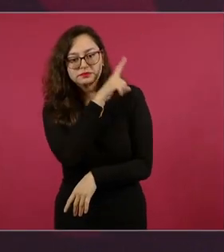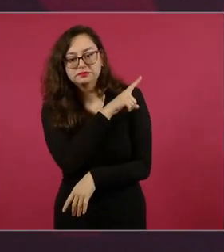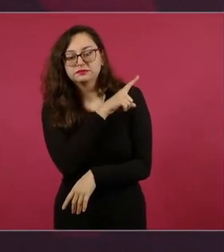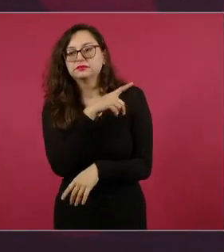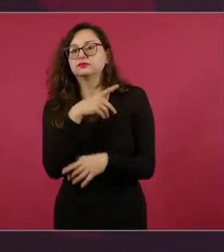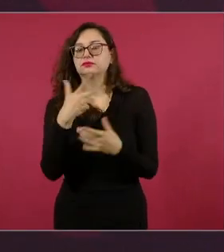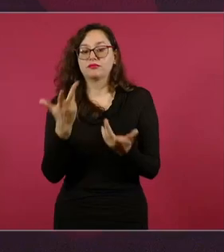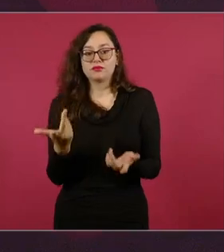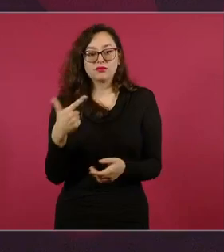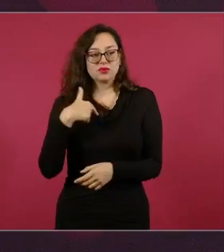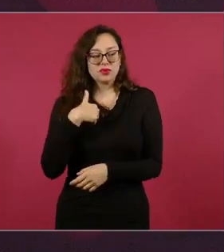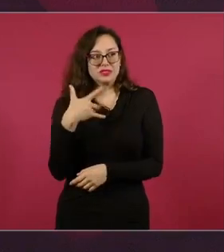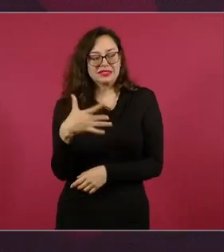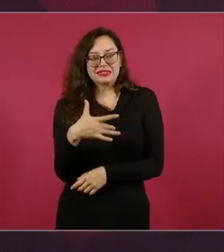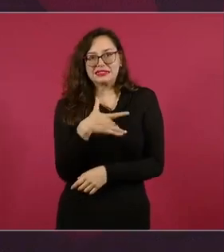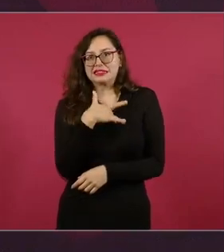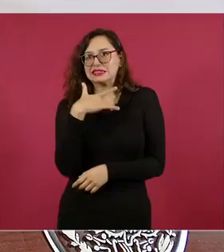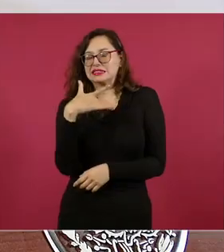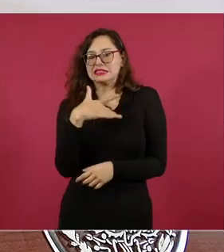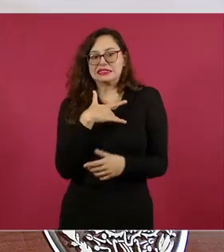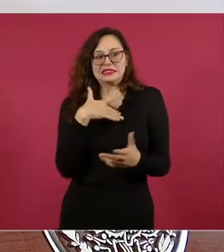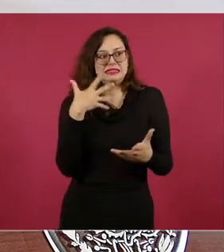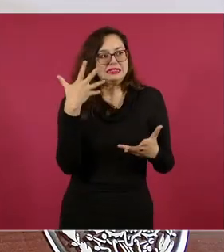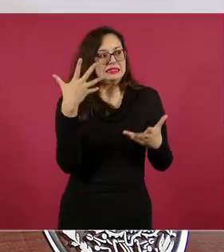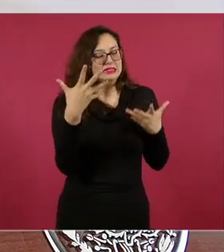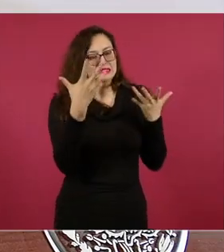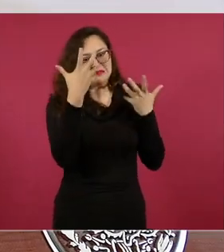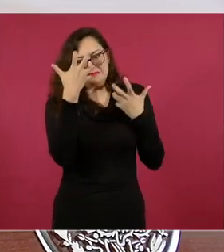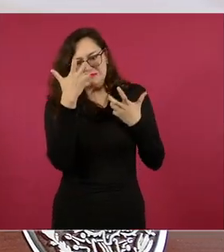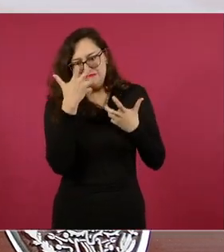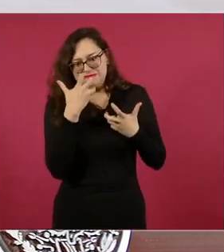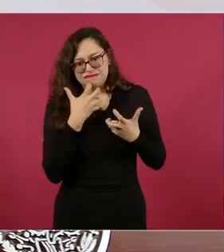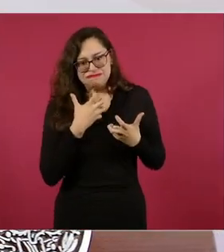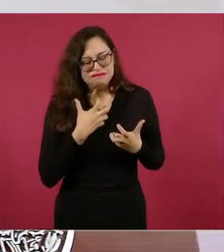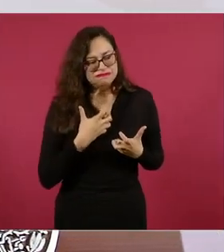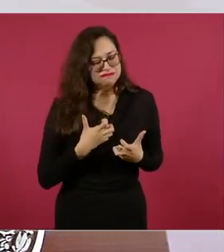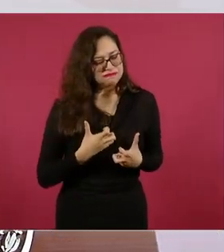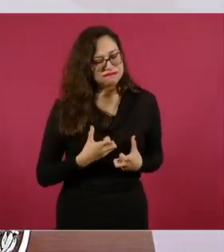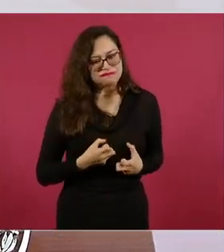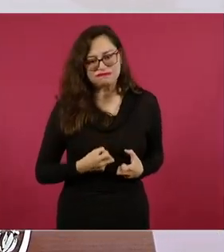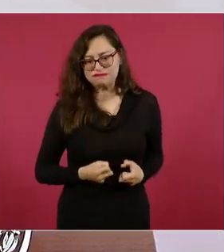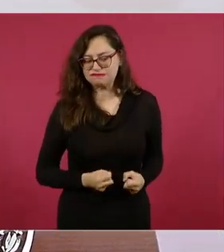cuando me sentía yo más triste,